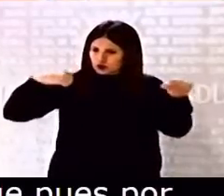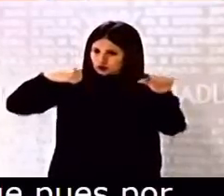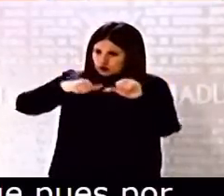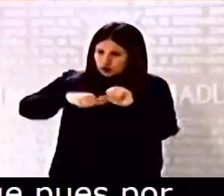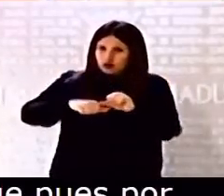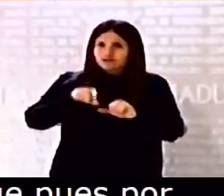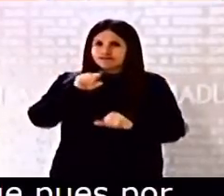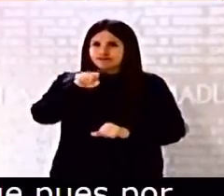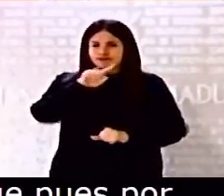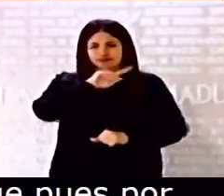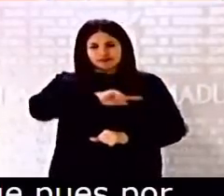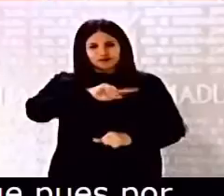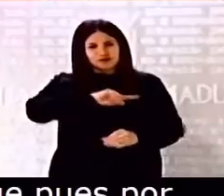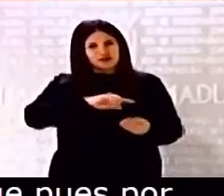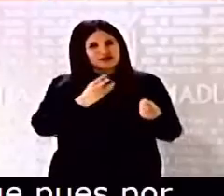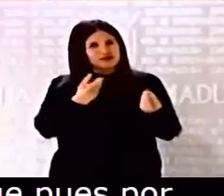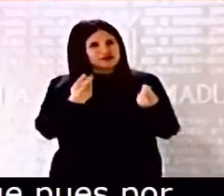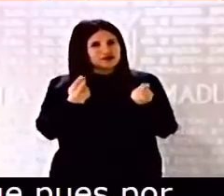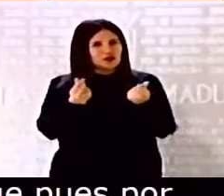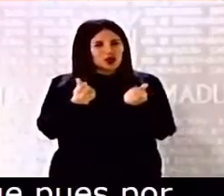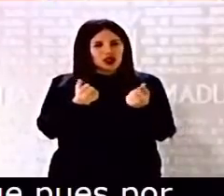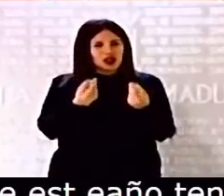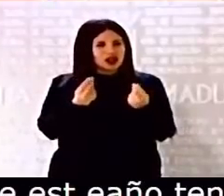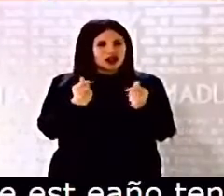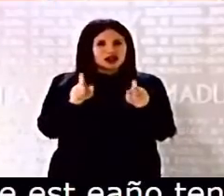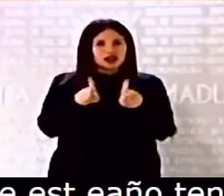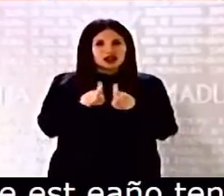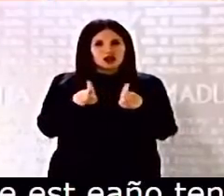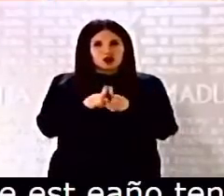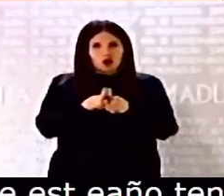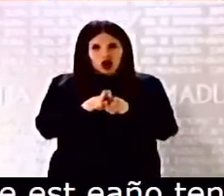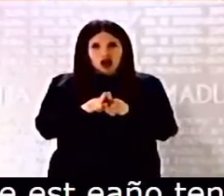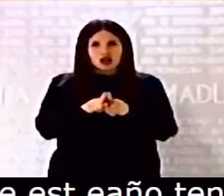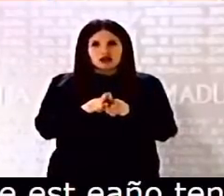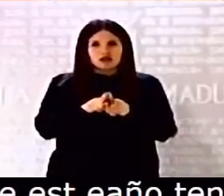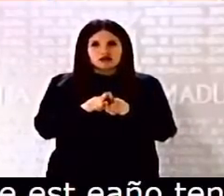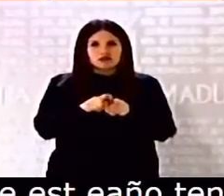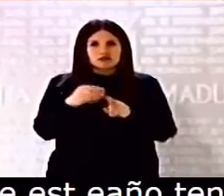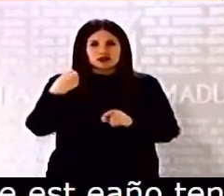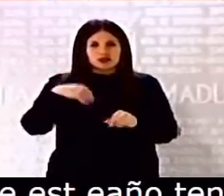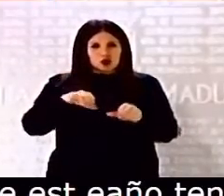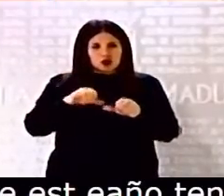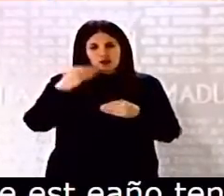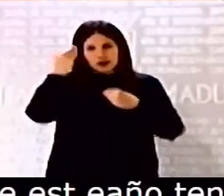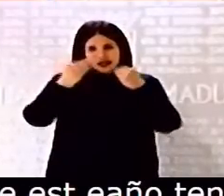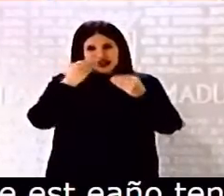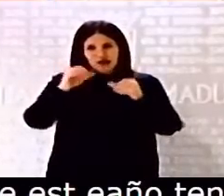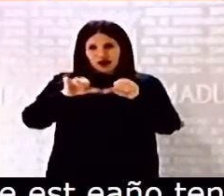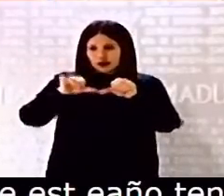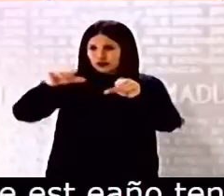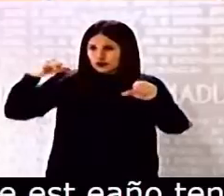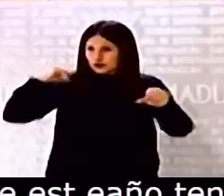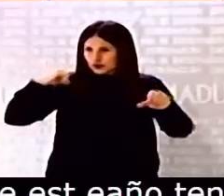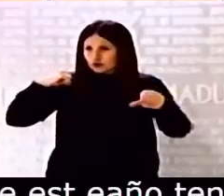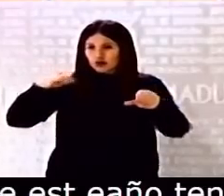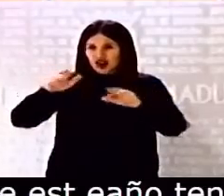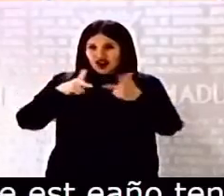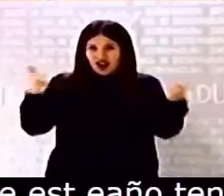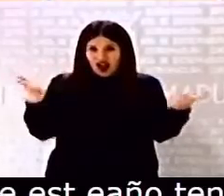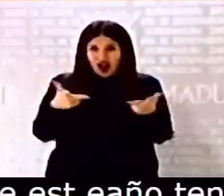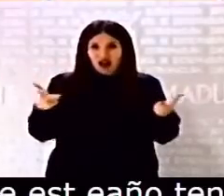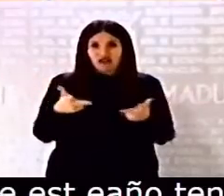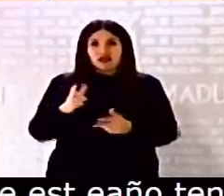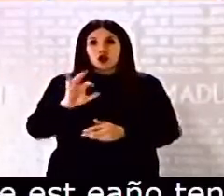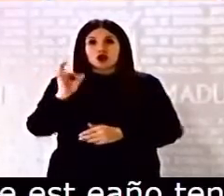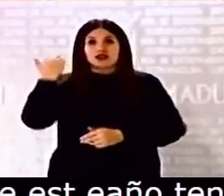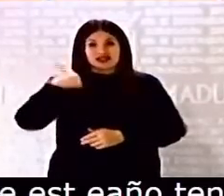tenía la sensación, o sea, de que esto iba a tener la dimensión que tiene actualmente y, sobre todo, pasado